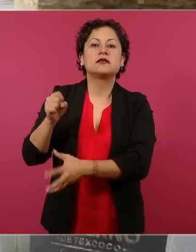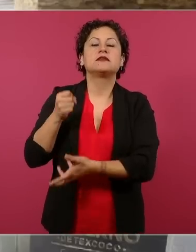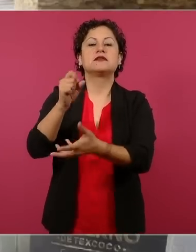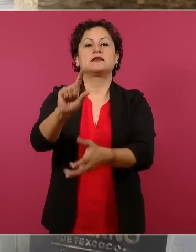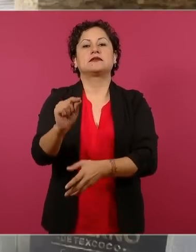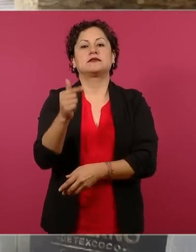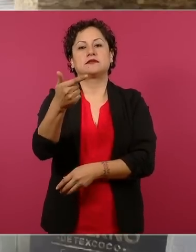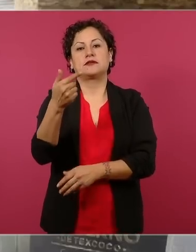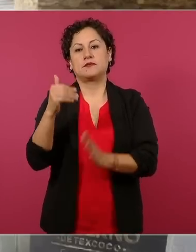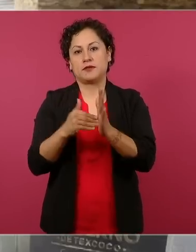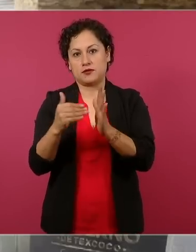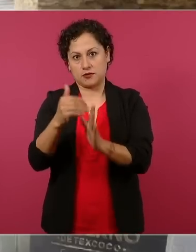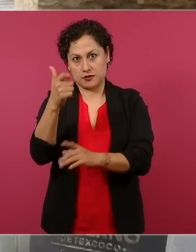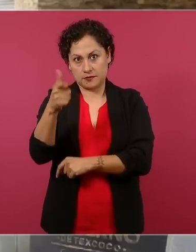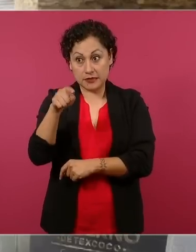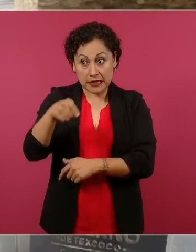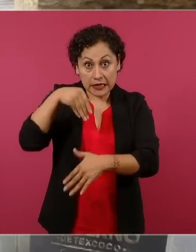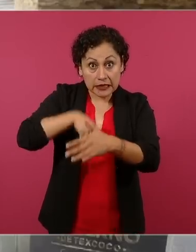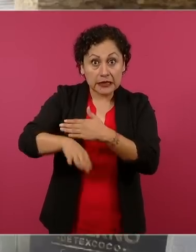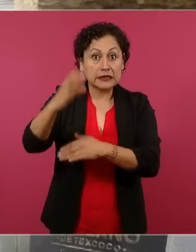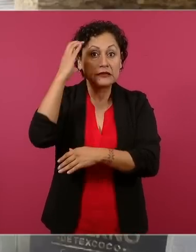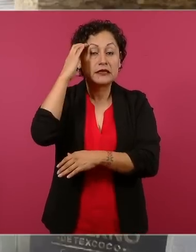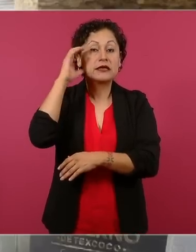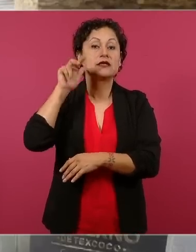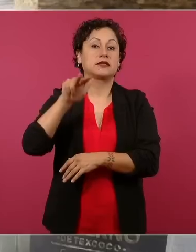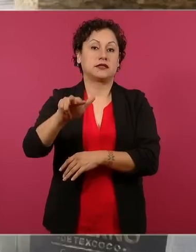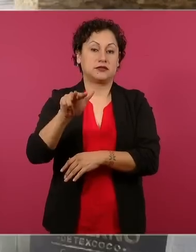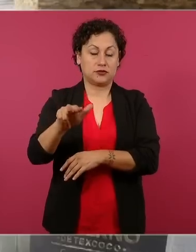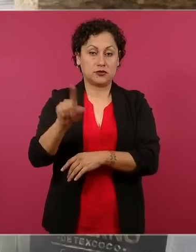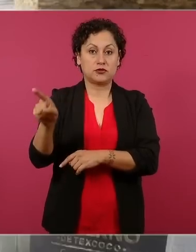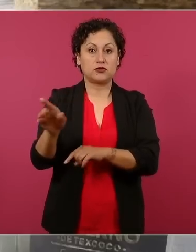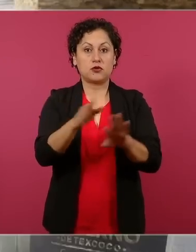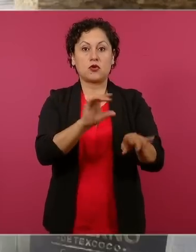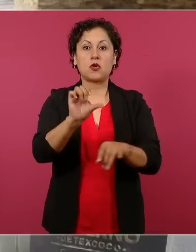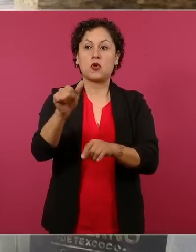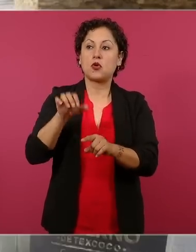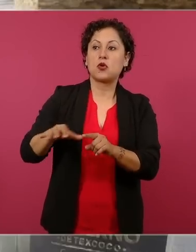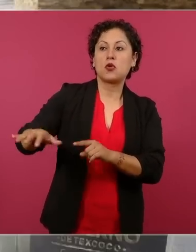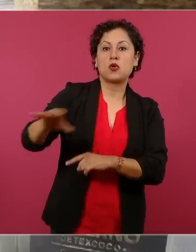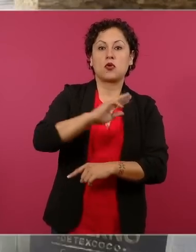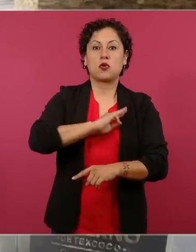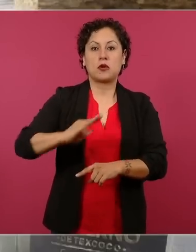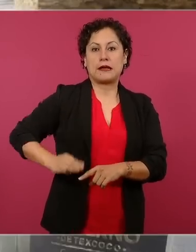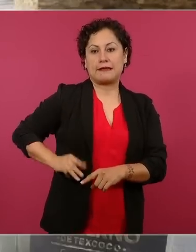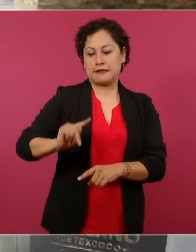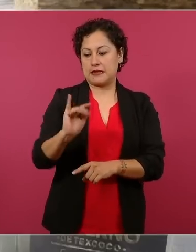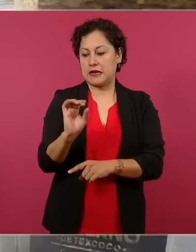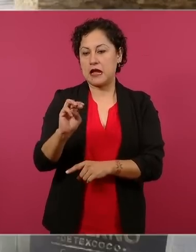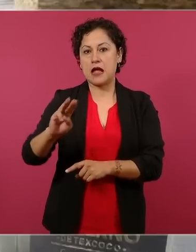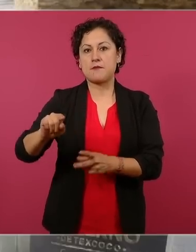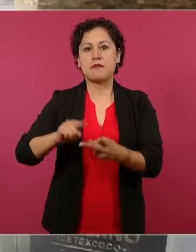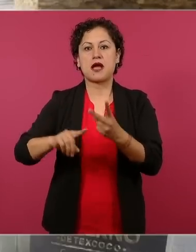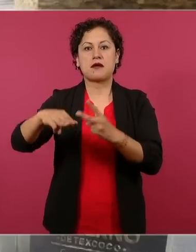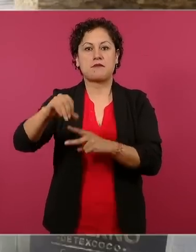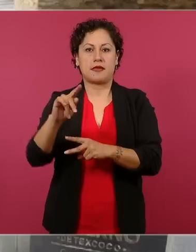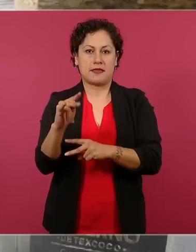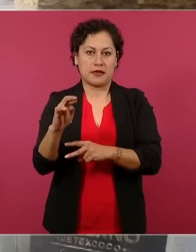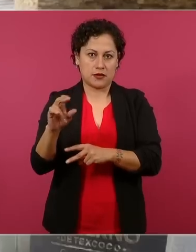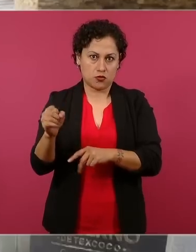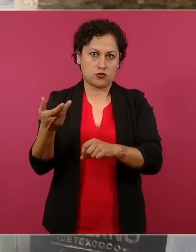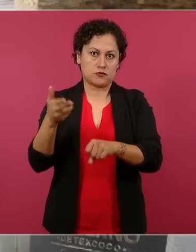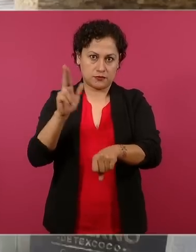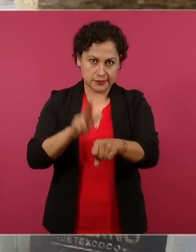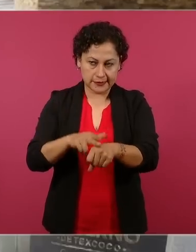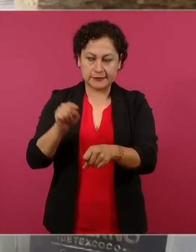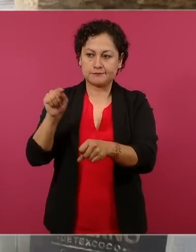camas. Pero también entraron en operación los hospitales municipales de Tecámac, el Hospital Materno, además del trabajo que